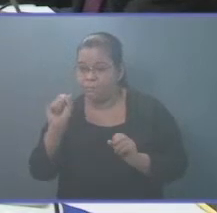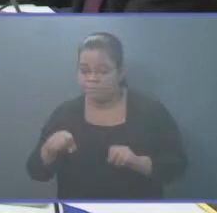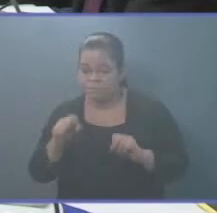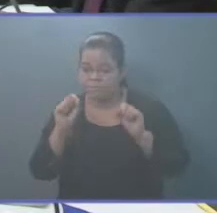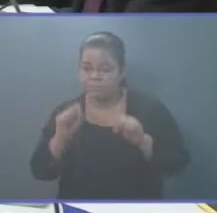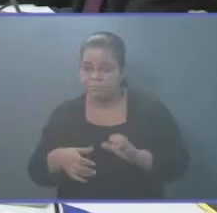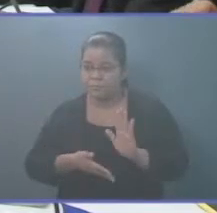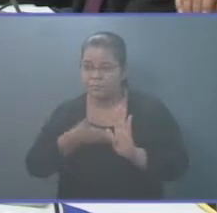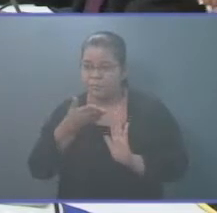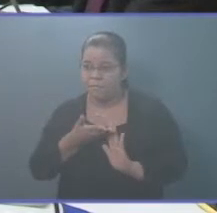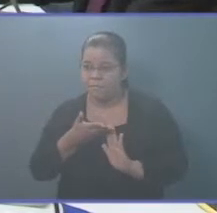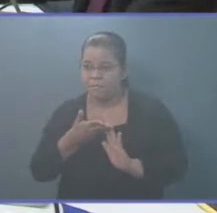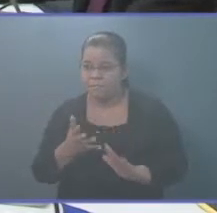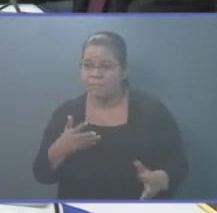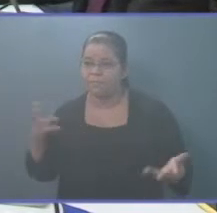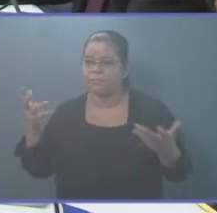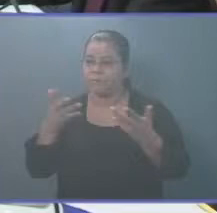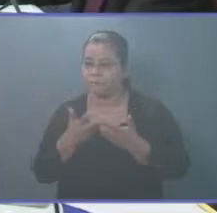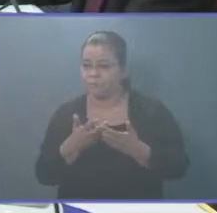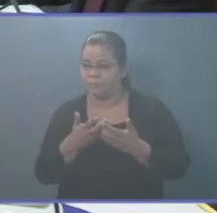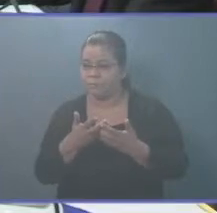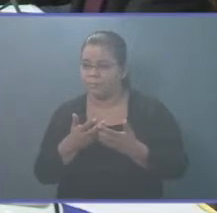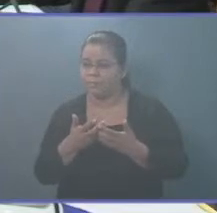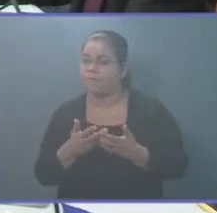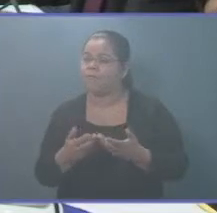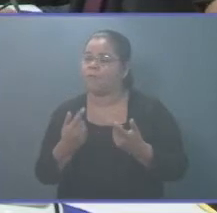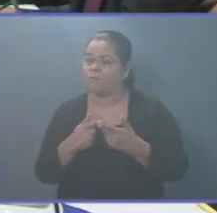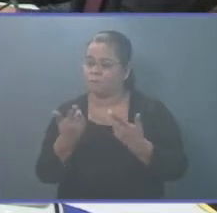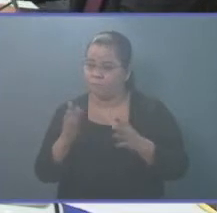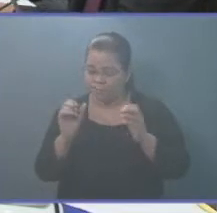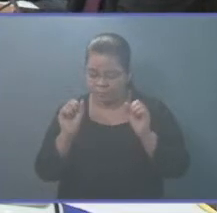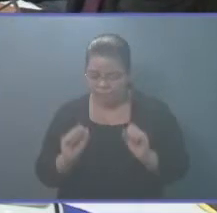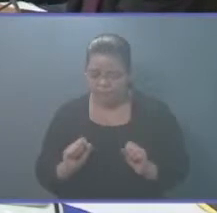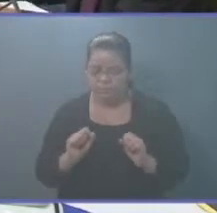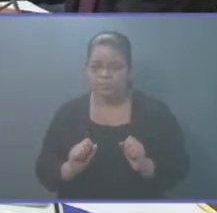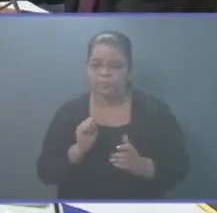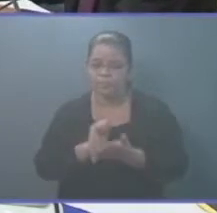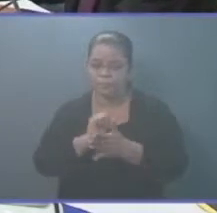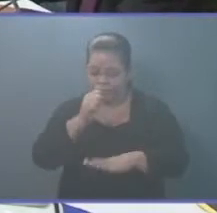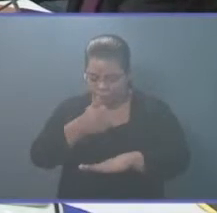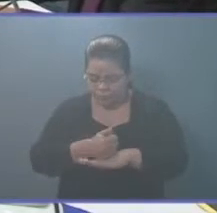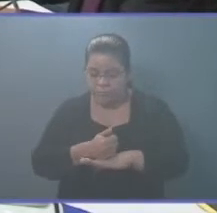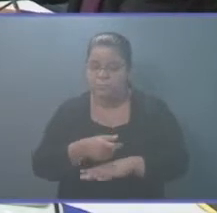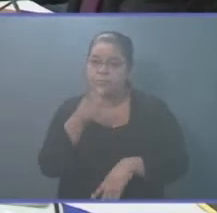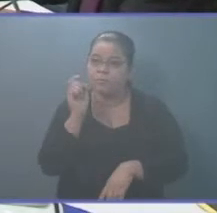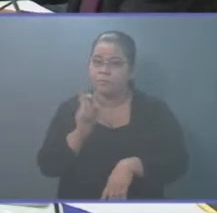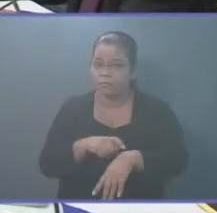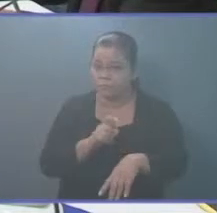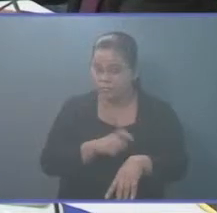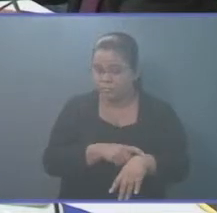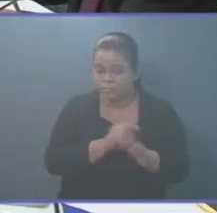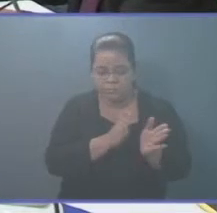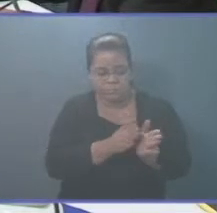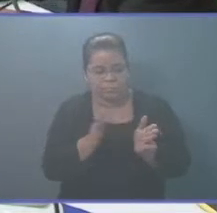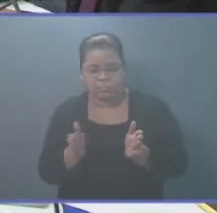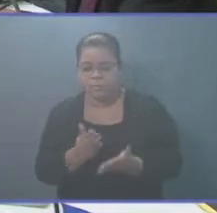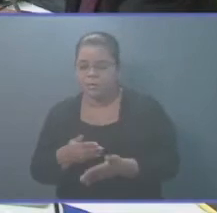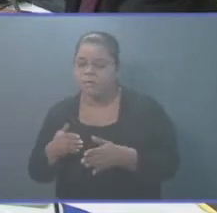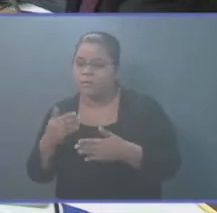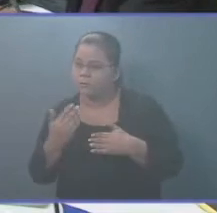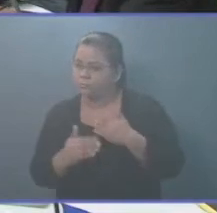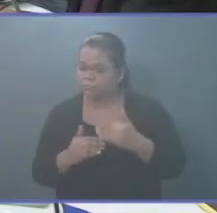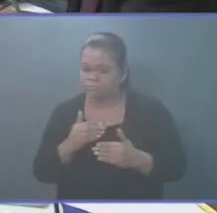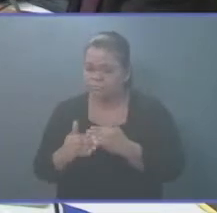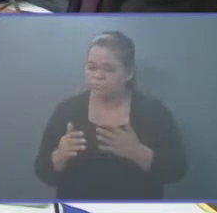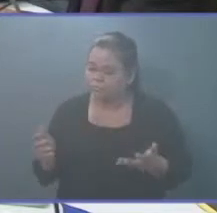las diligencias de investigación, entonces quizás iniciar estableciendo durante el desarrollo de las diligencias